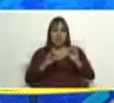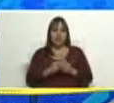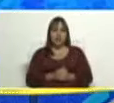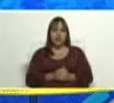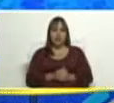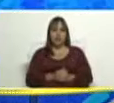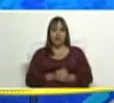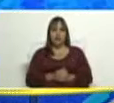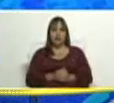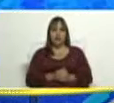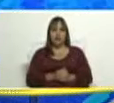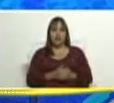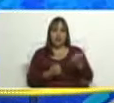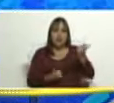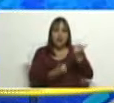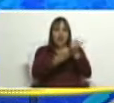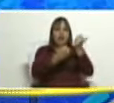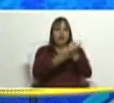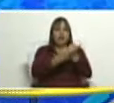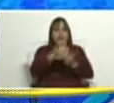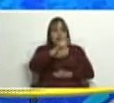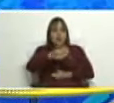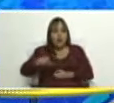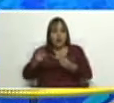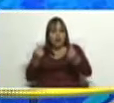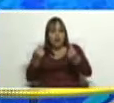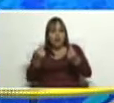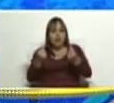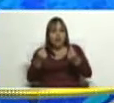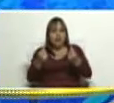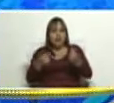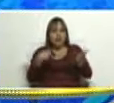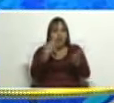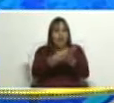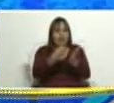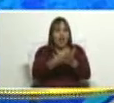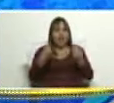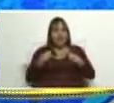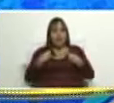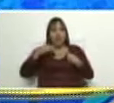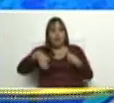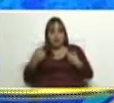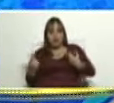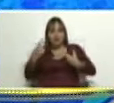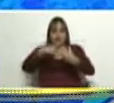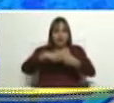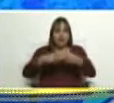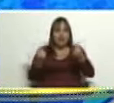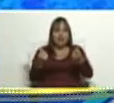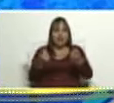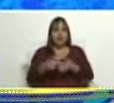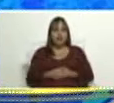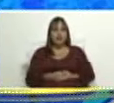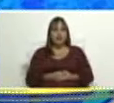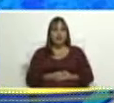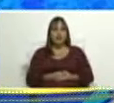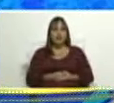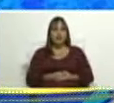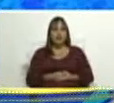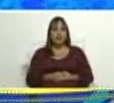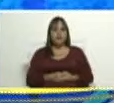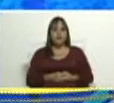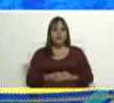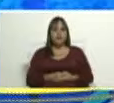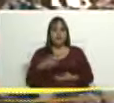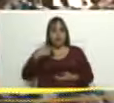de créditos populares Credivida para lograr la inclusión financiera. Para eso